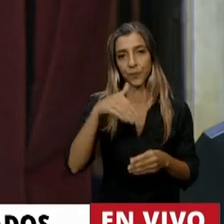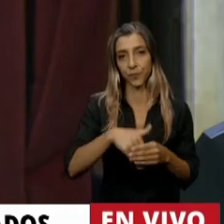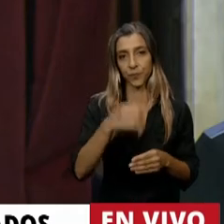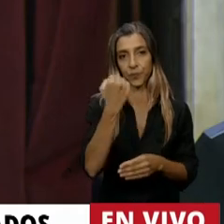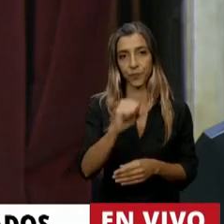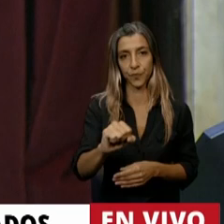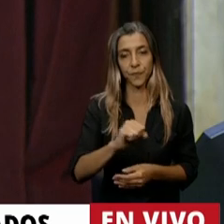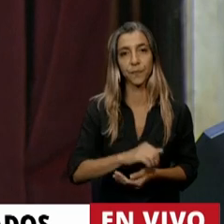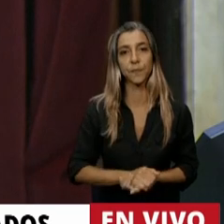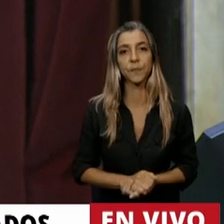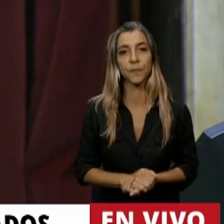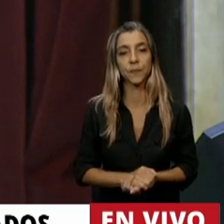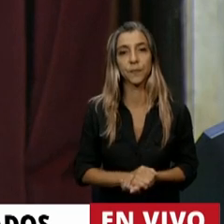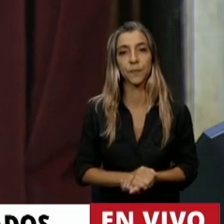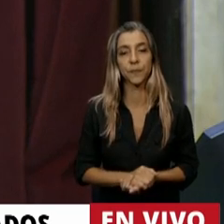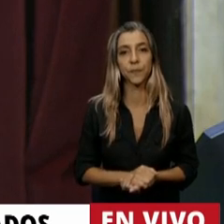Ausente a la hora de votar.